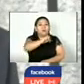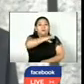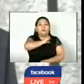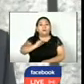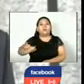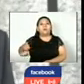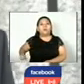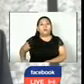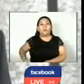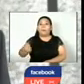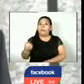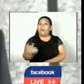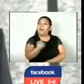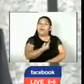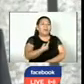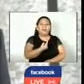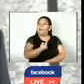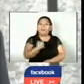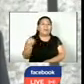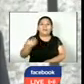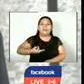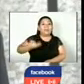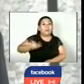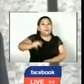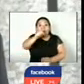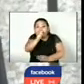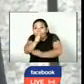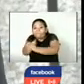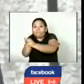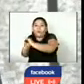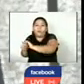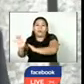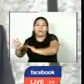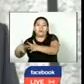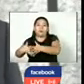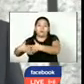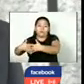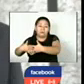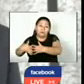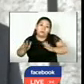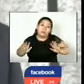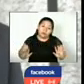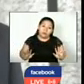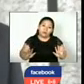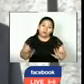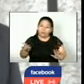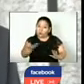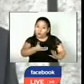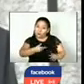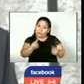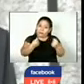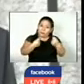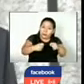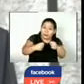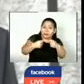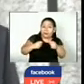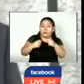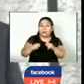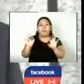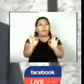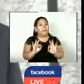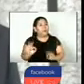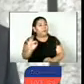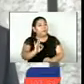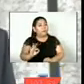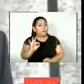para que la gente no tenga que ir a los Estados Unidos y estamos intentando, estamos aumentando